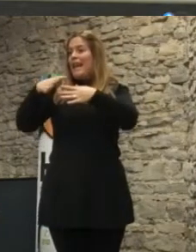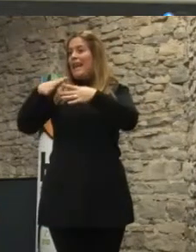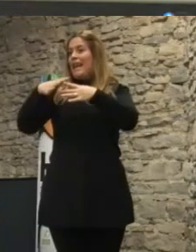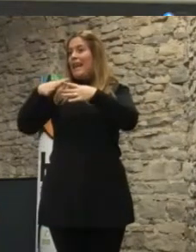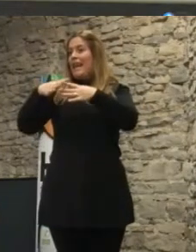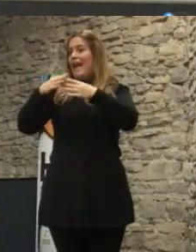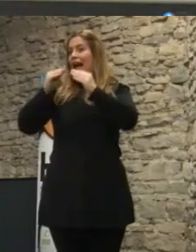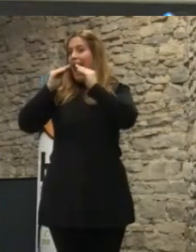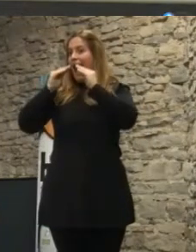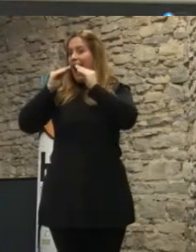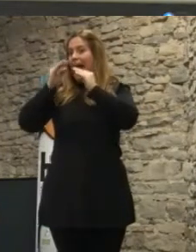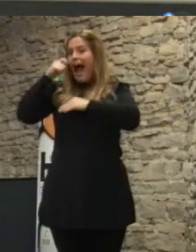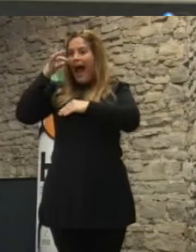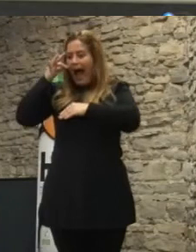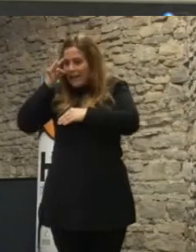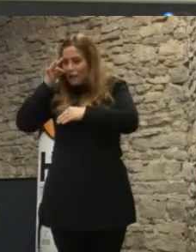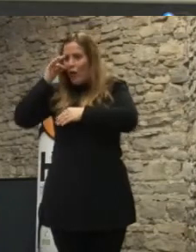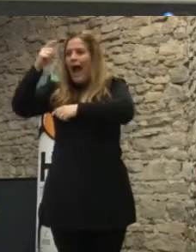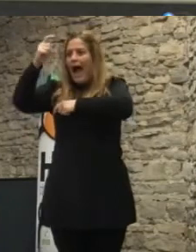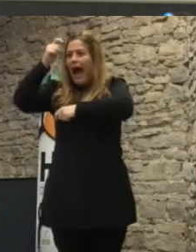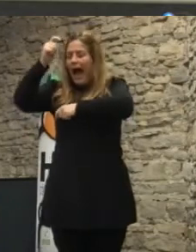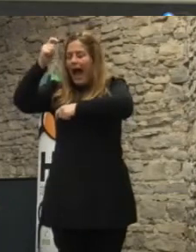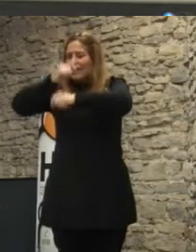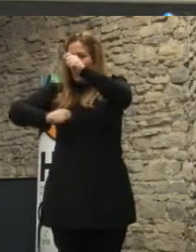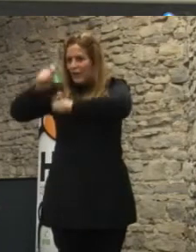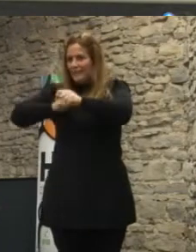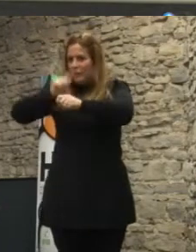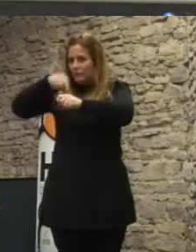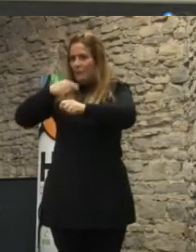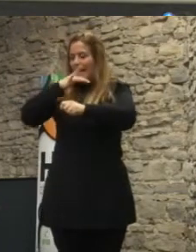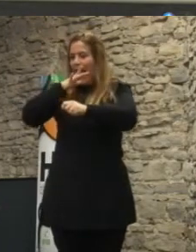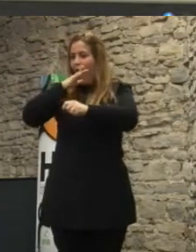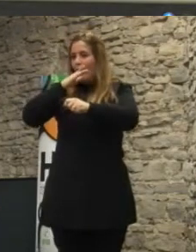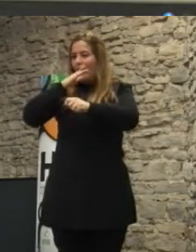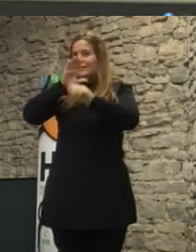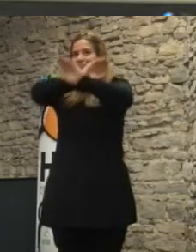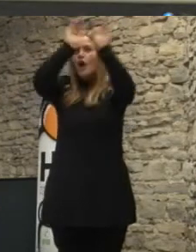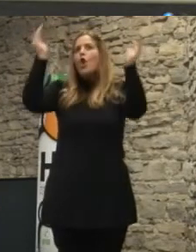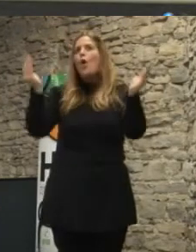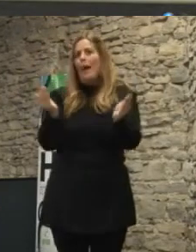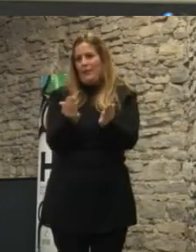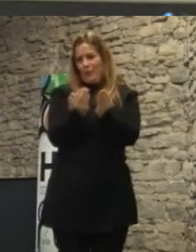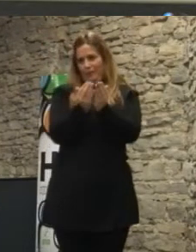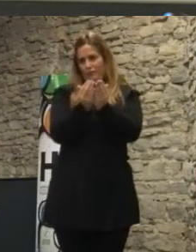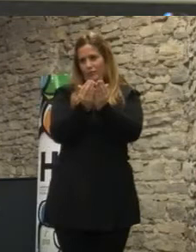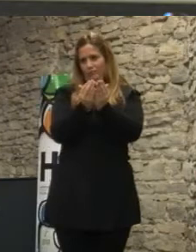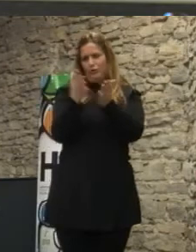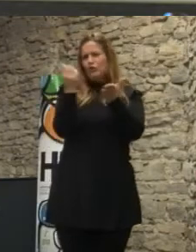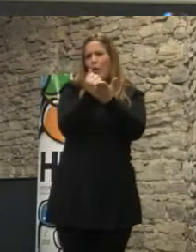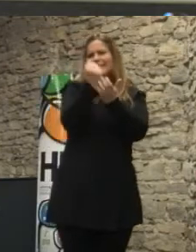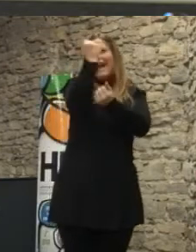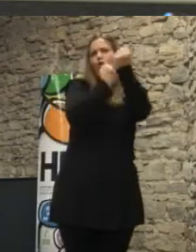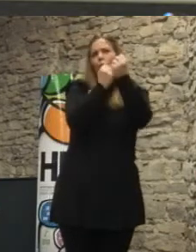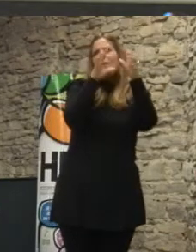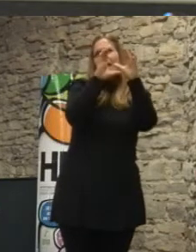globalizando, ¿no? Tenemos ya muchos años viviendo en una economía globalizada, las estructuras económicas se han globalizado, el